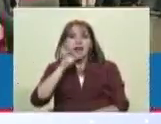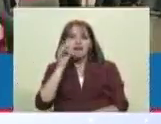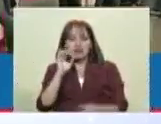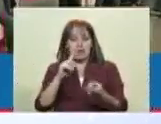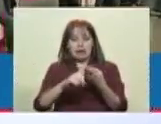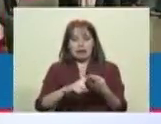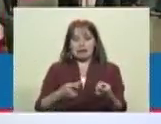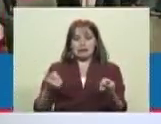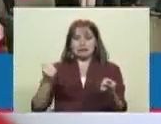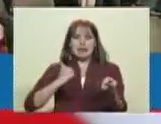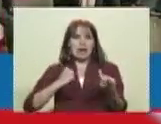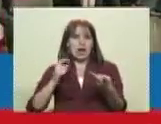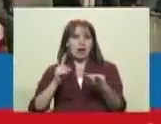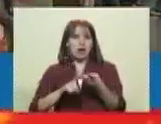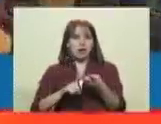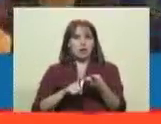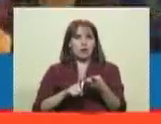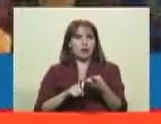en